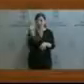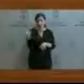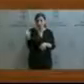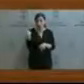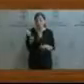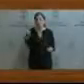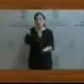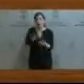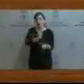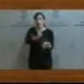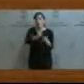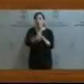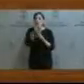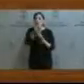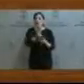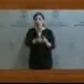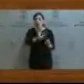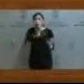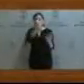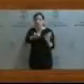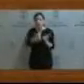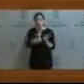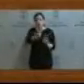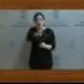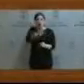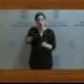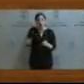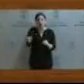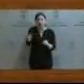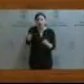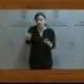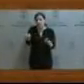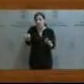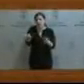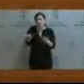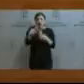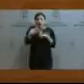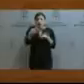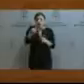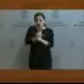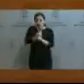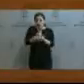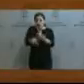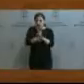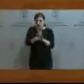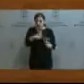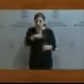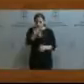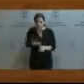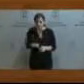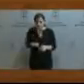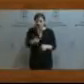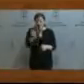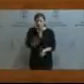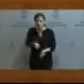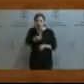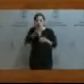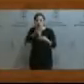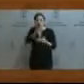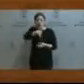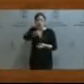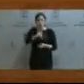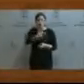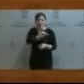poder completarlo y no dejar sin personal a los hospitales de las Salas. Sorpresa, como si no se lo hubiéramos viniendo diciendo nosotros desde